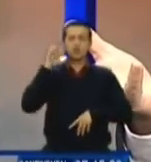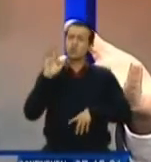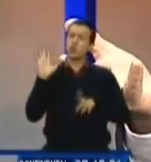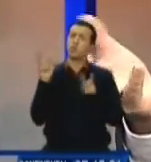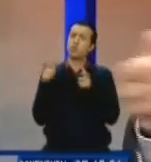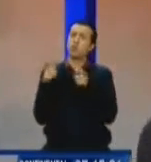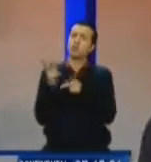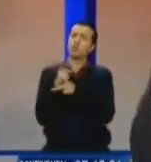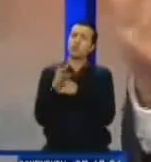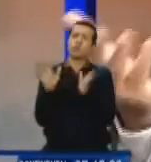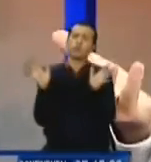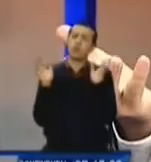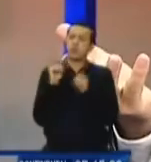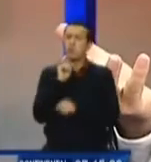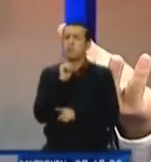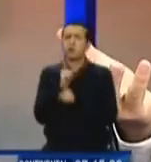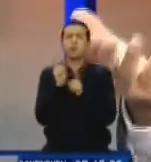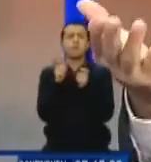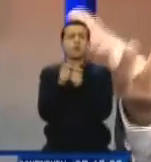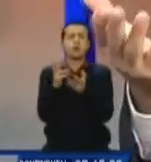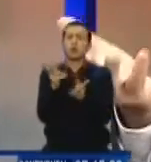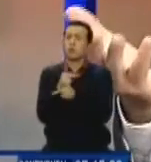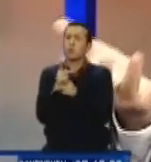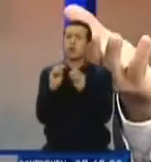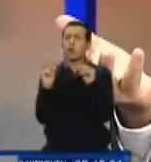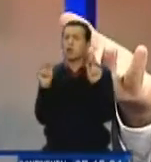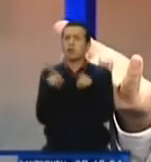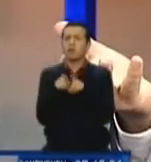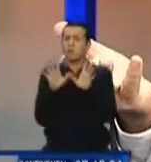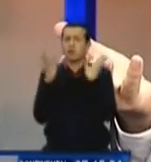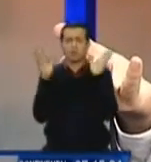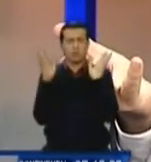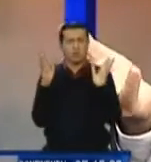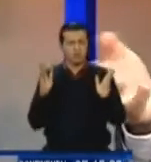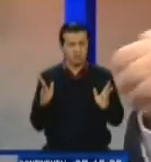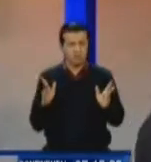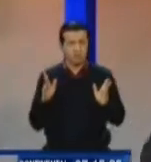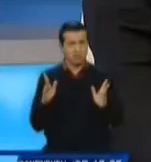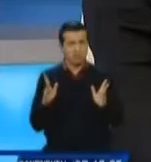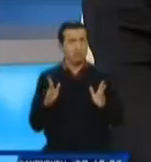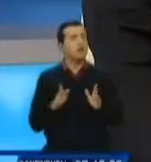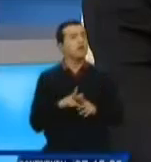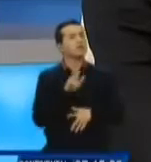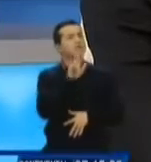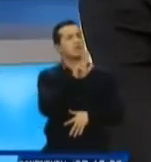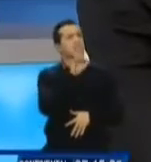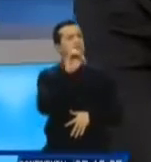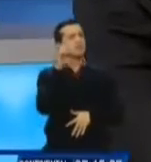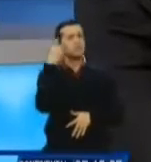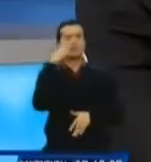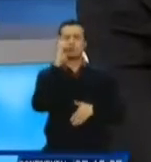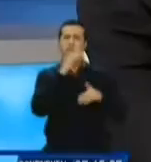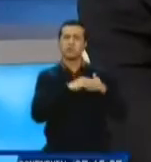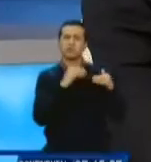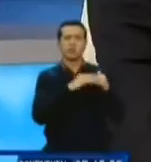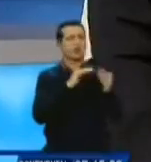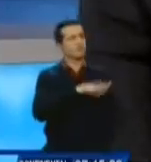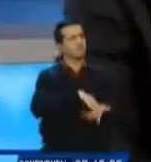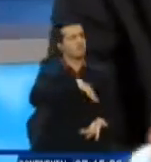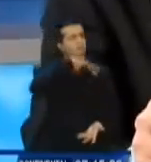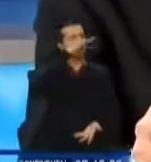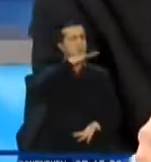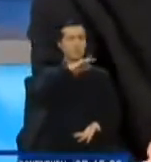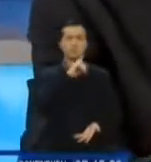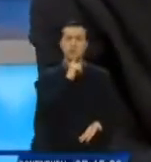no podían producir o que no podían producir con el nivel de calidad que exigen a supermercados 300 billones de dólares de incremento es